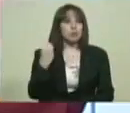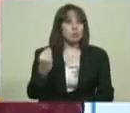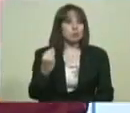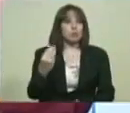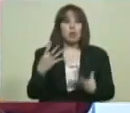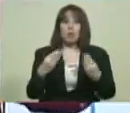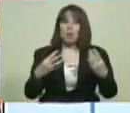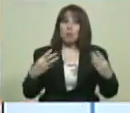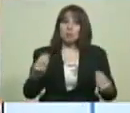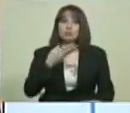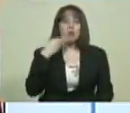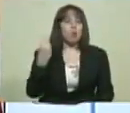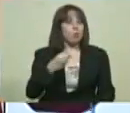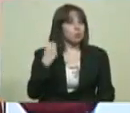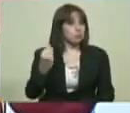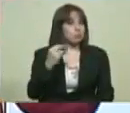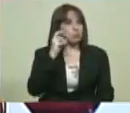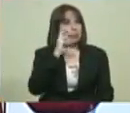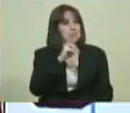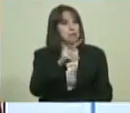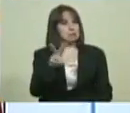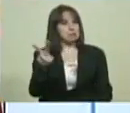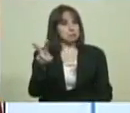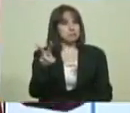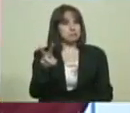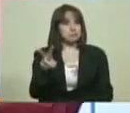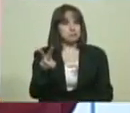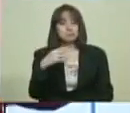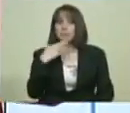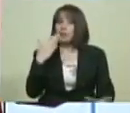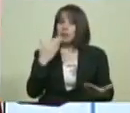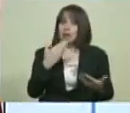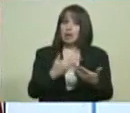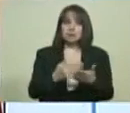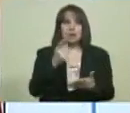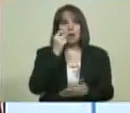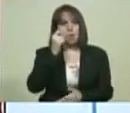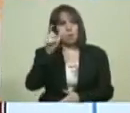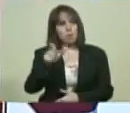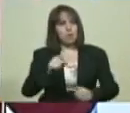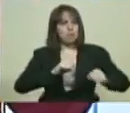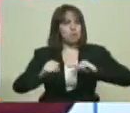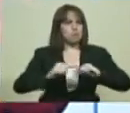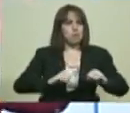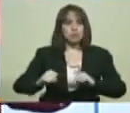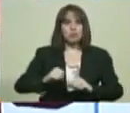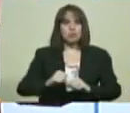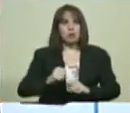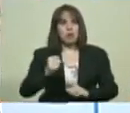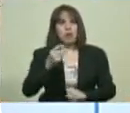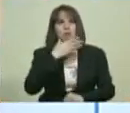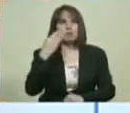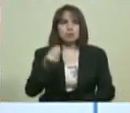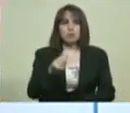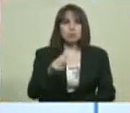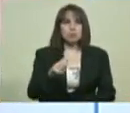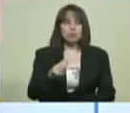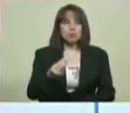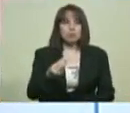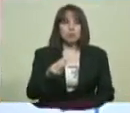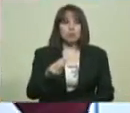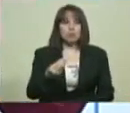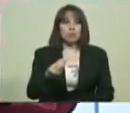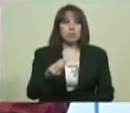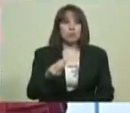Mucha juventud, como ustedes pueden ver, gracias a Vencir Guerrero, como ustedes pueden ver, mucha